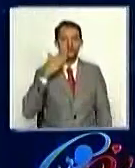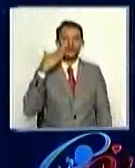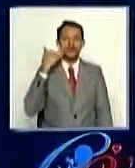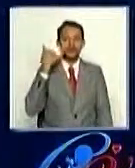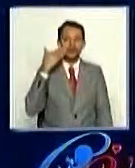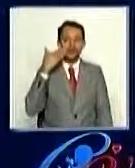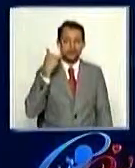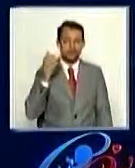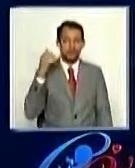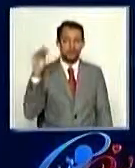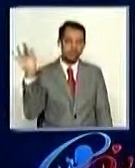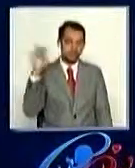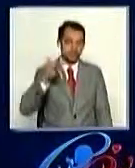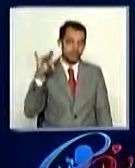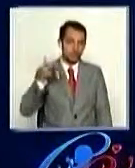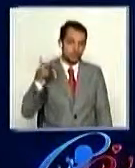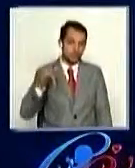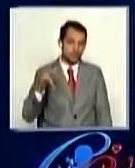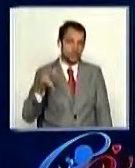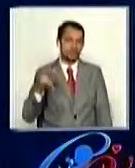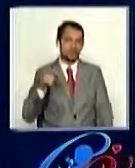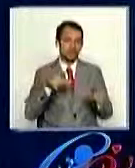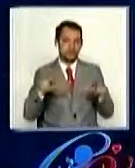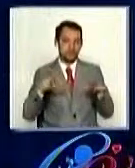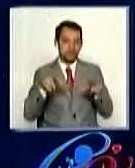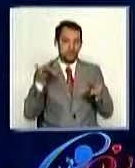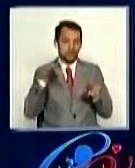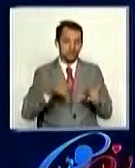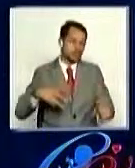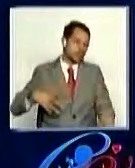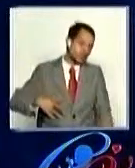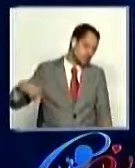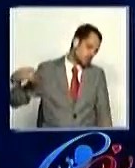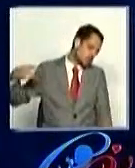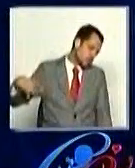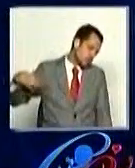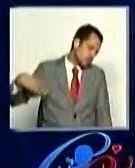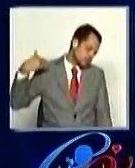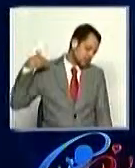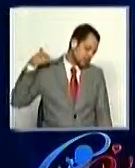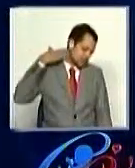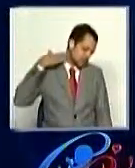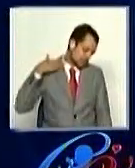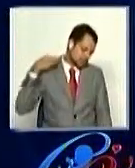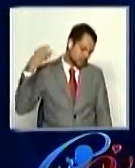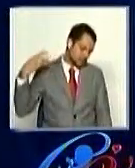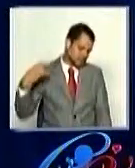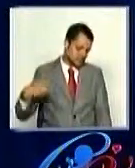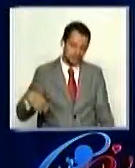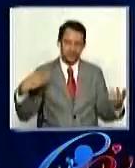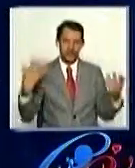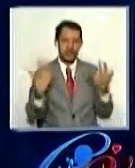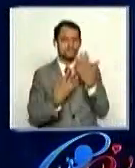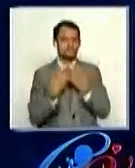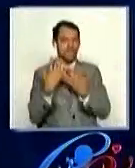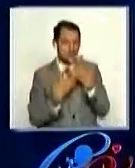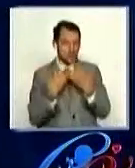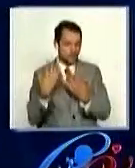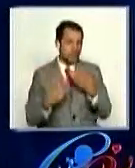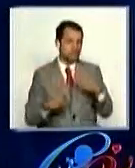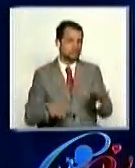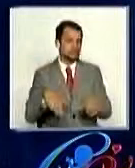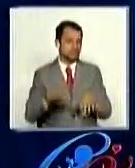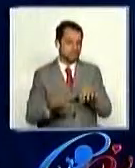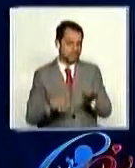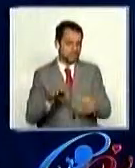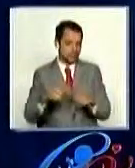se presenta con dolores articulares, espalda, codos, hombros, rodillas, y